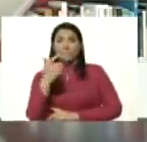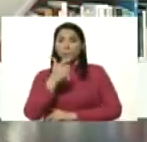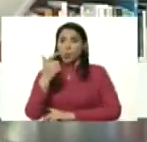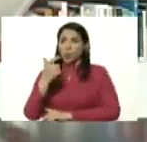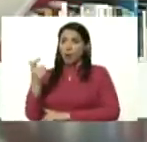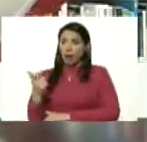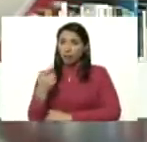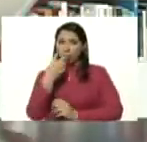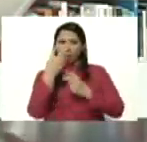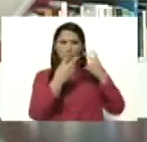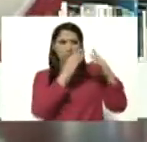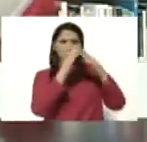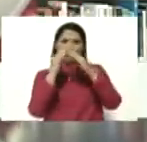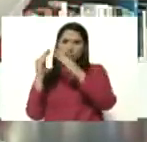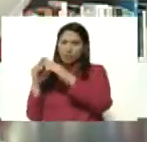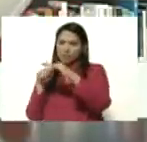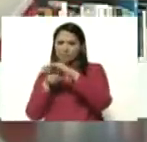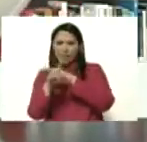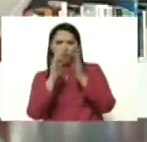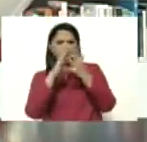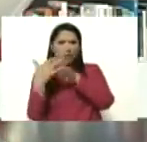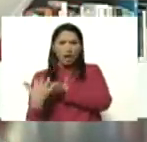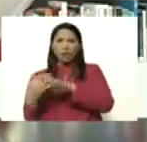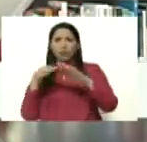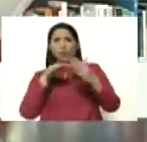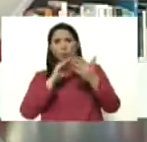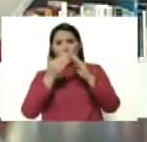casa por casa, adentro del barrio, adentro de la comunidad.